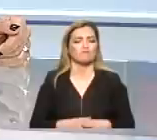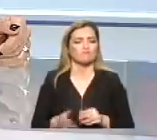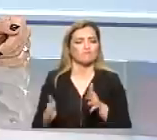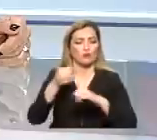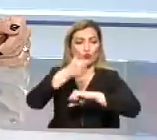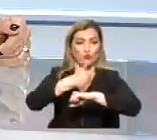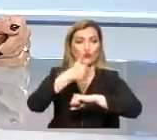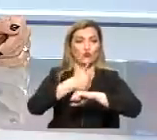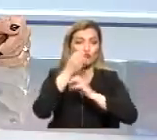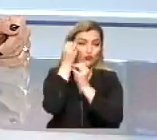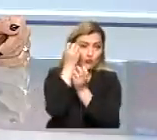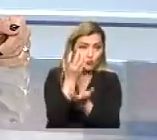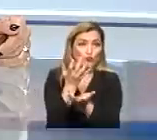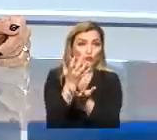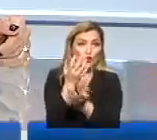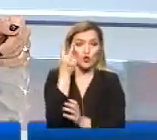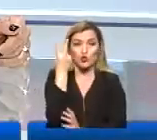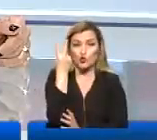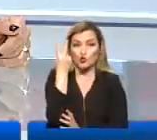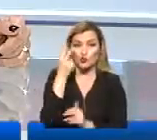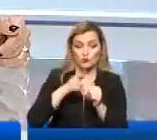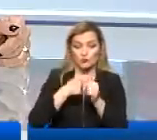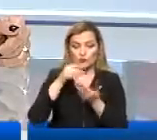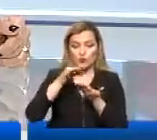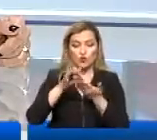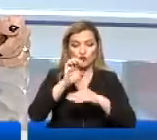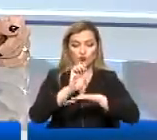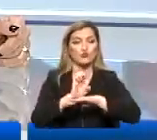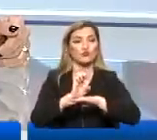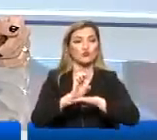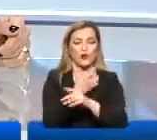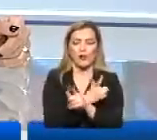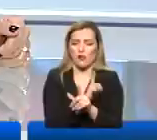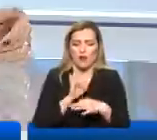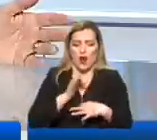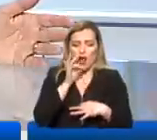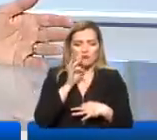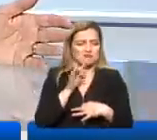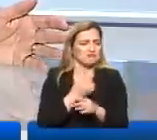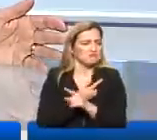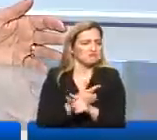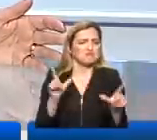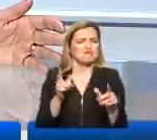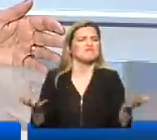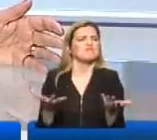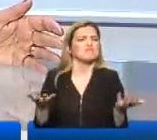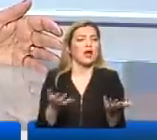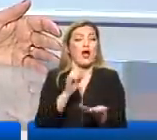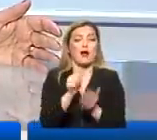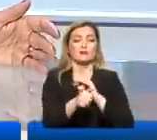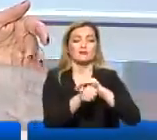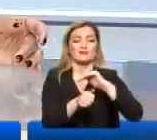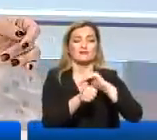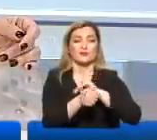Y las autoridades dieron a conocer los 2 primeros cantones del Ecuador libres de coronavirus. Se trata de Santa Cruz y